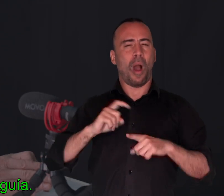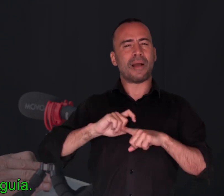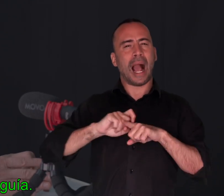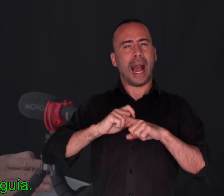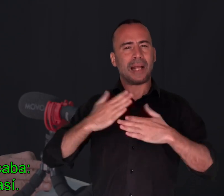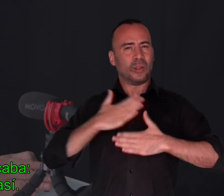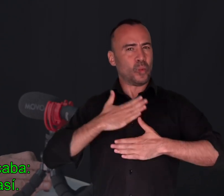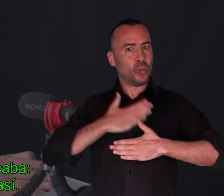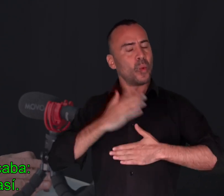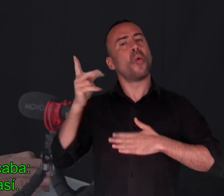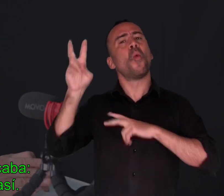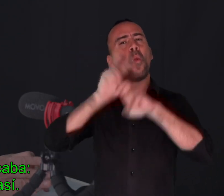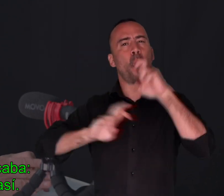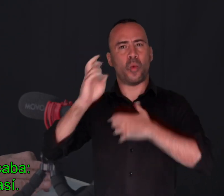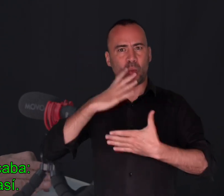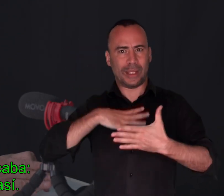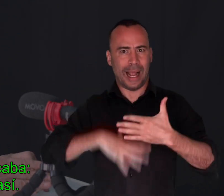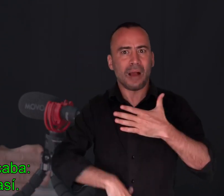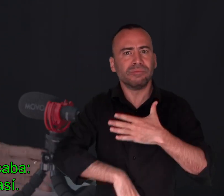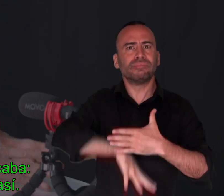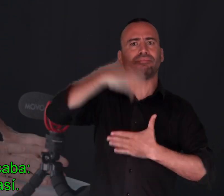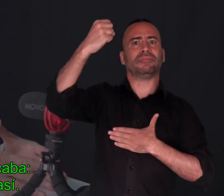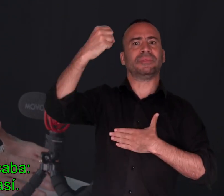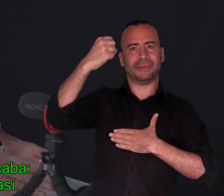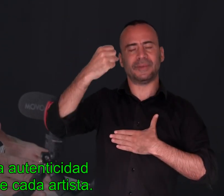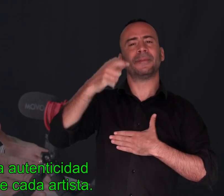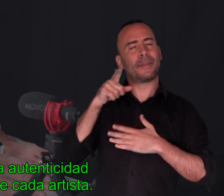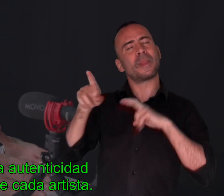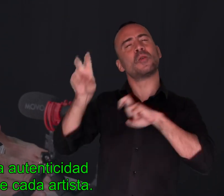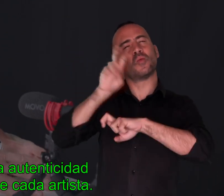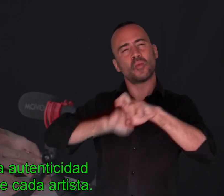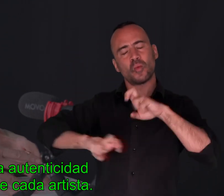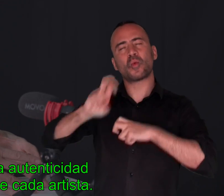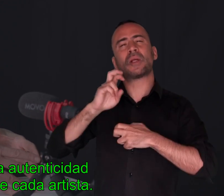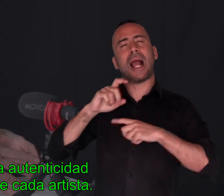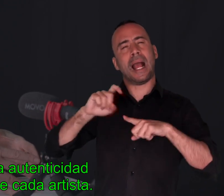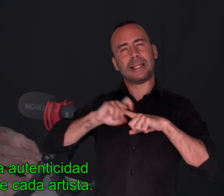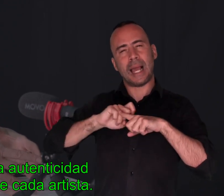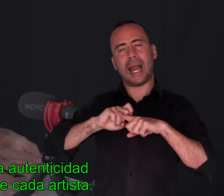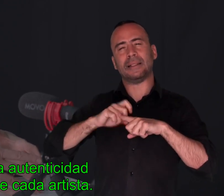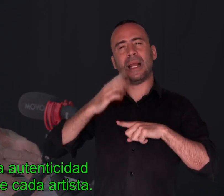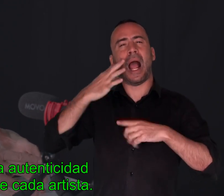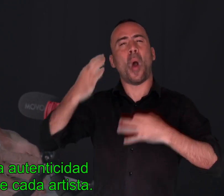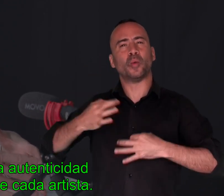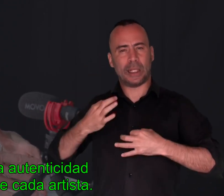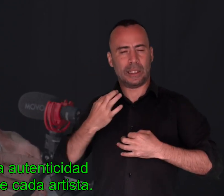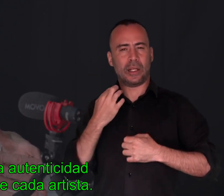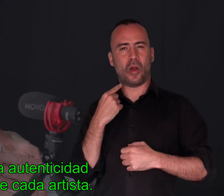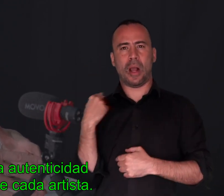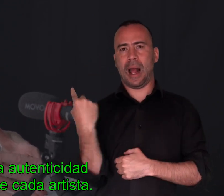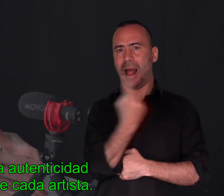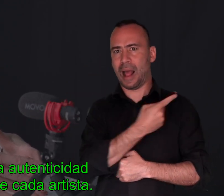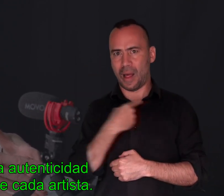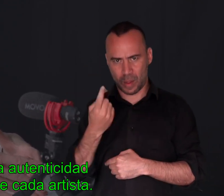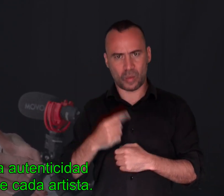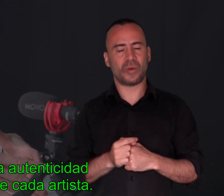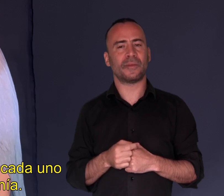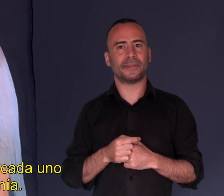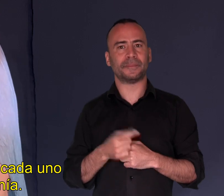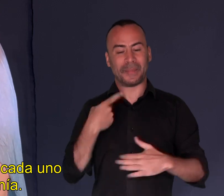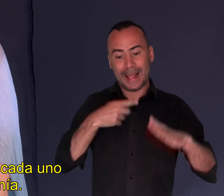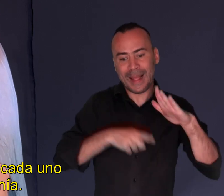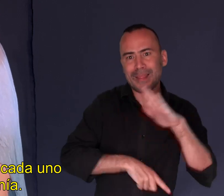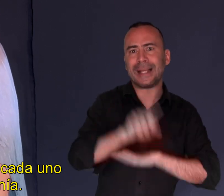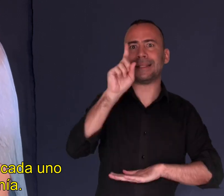conseguía él él él no buscaba Esto es así no él buscaba sacar la autenticidad de cada alumno y de cada artista